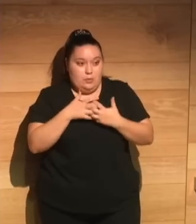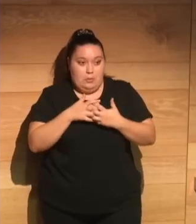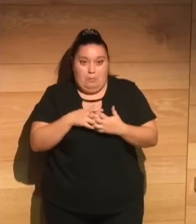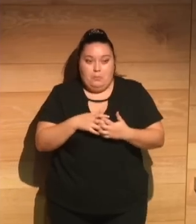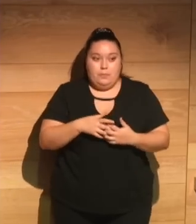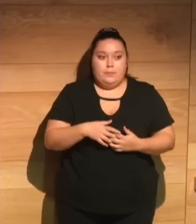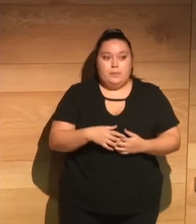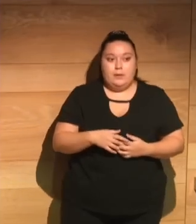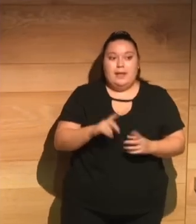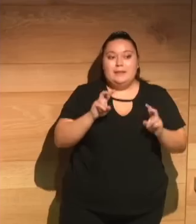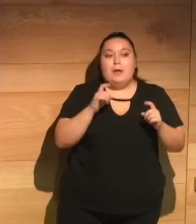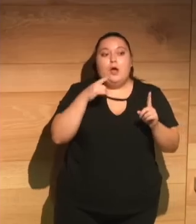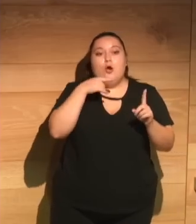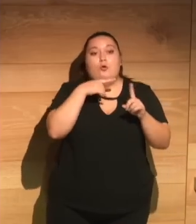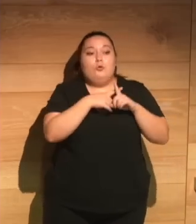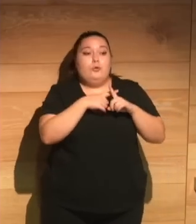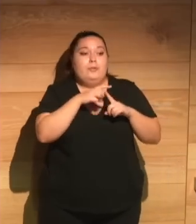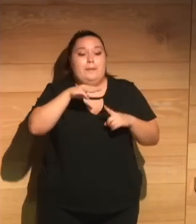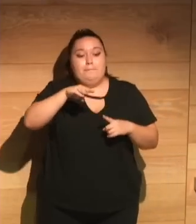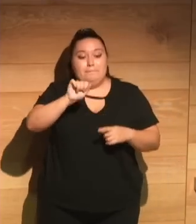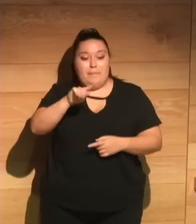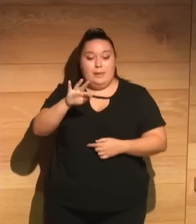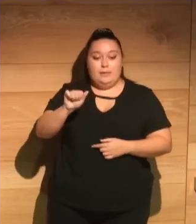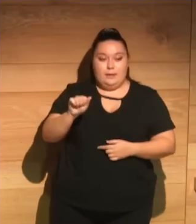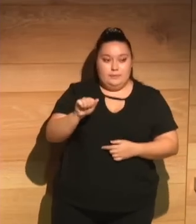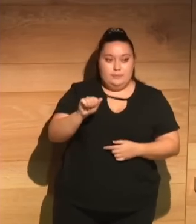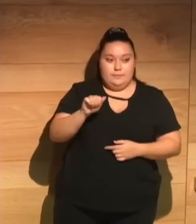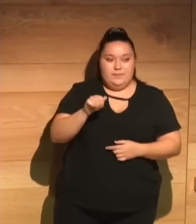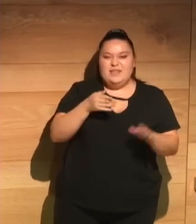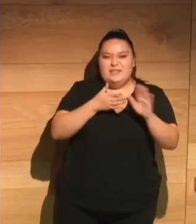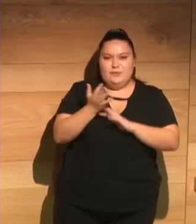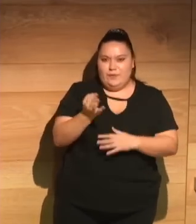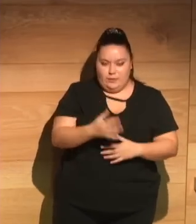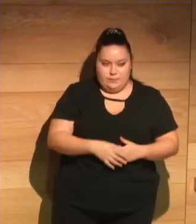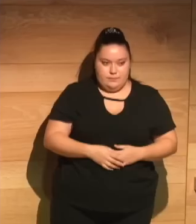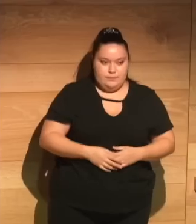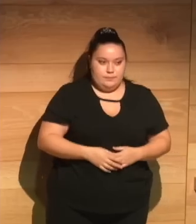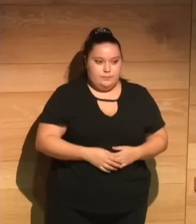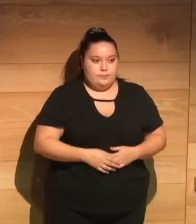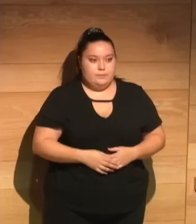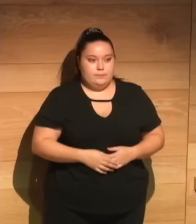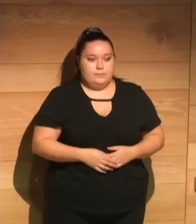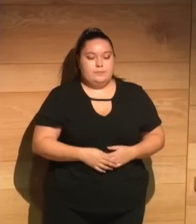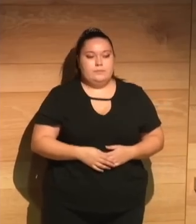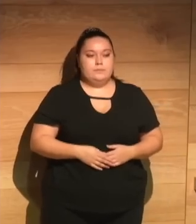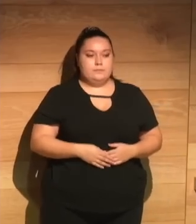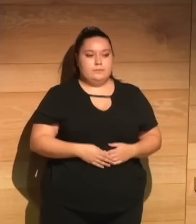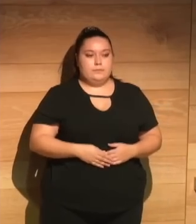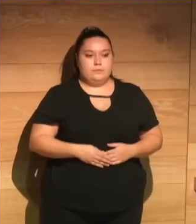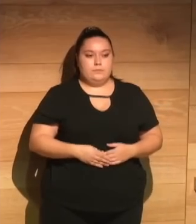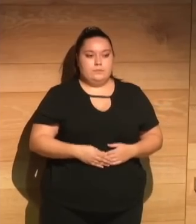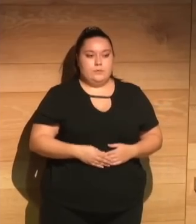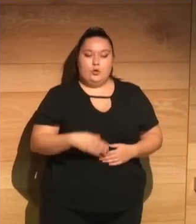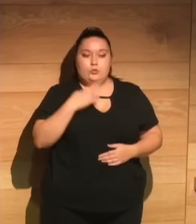paso de la Cruz de Malta sincronizado con el paso de película. La Cruz de Malta, para el obturador, es como el